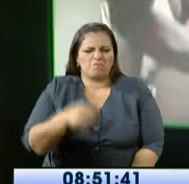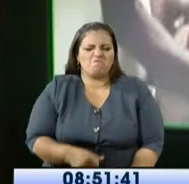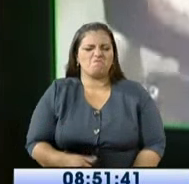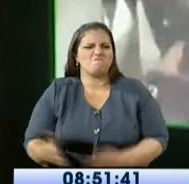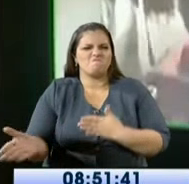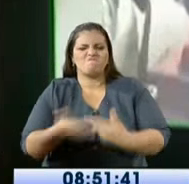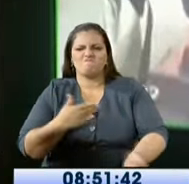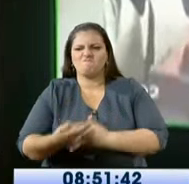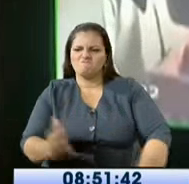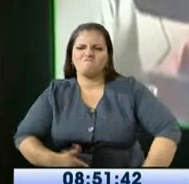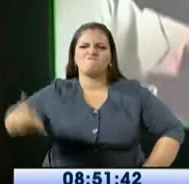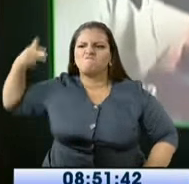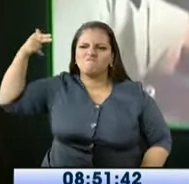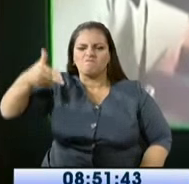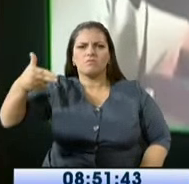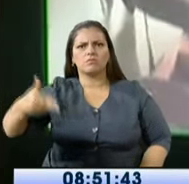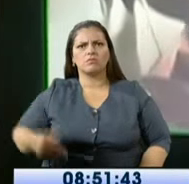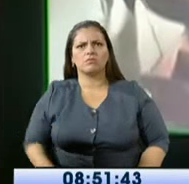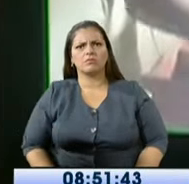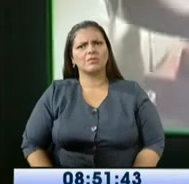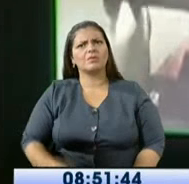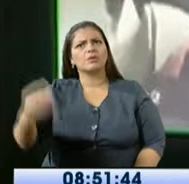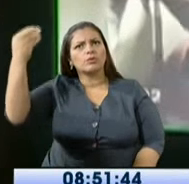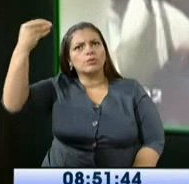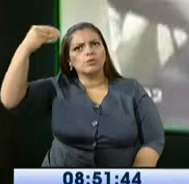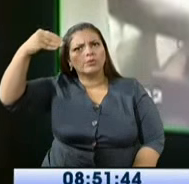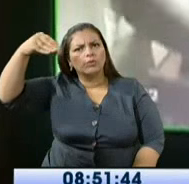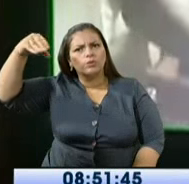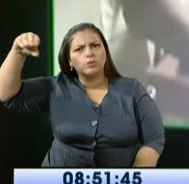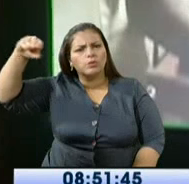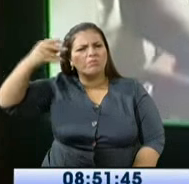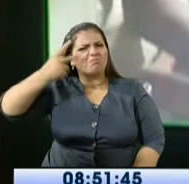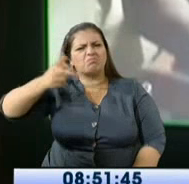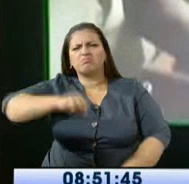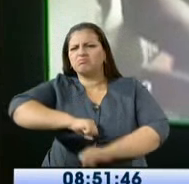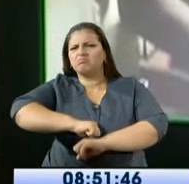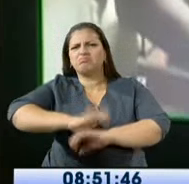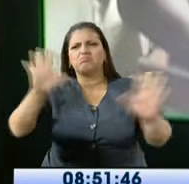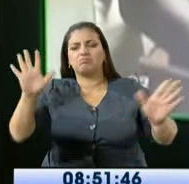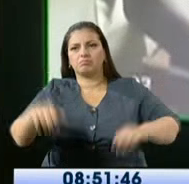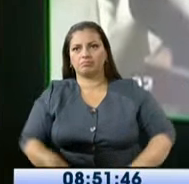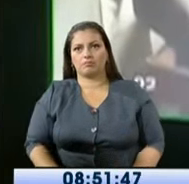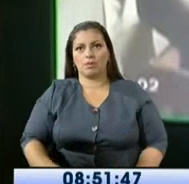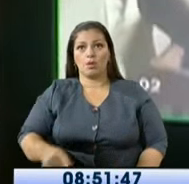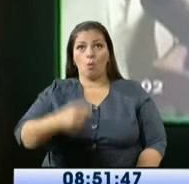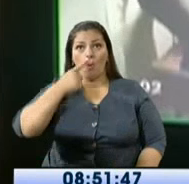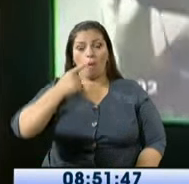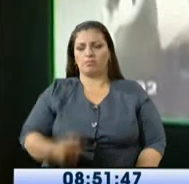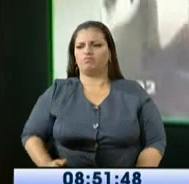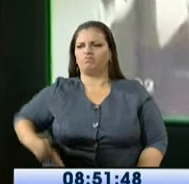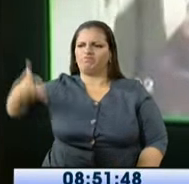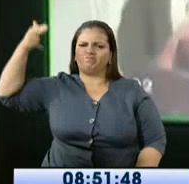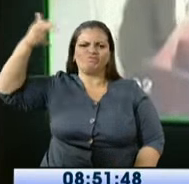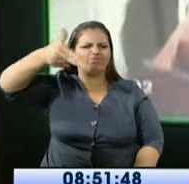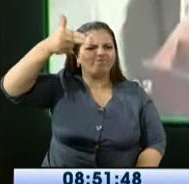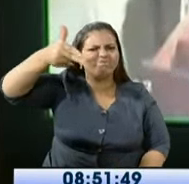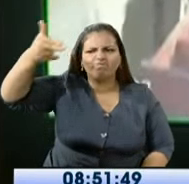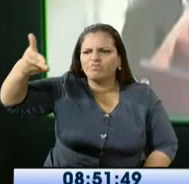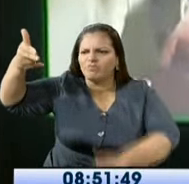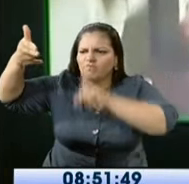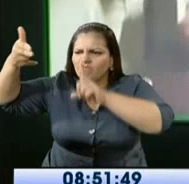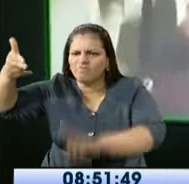ver que uno de ellos amenaza arma en mano a las personas mientras el otro exige el dinero, pero se